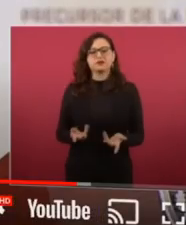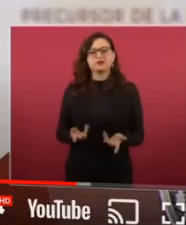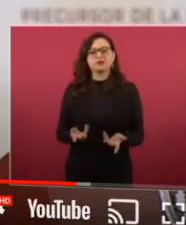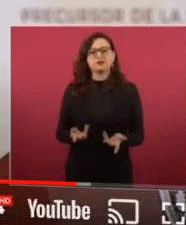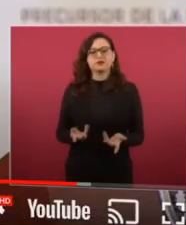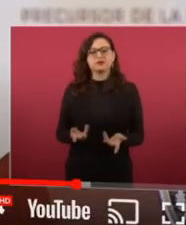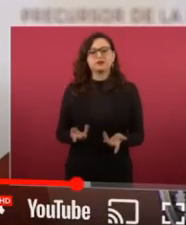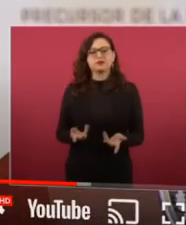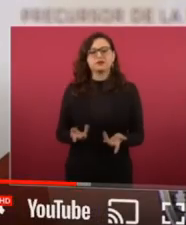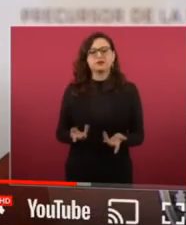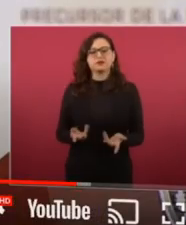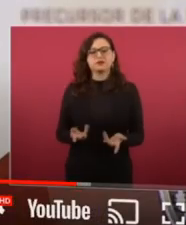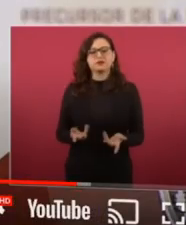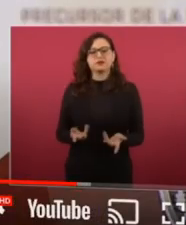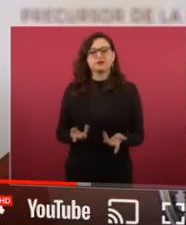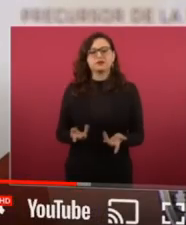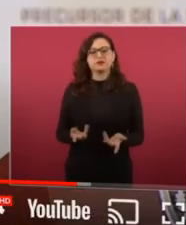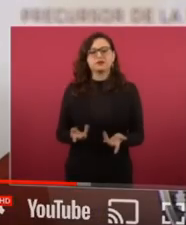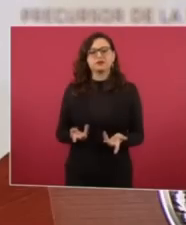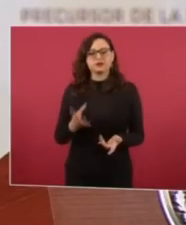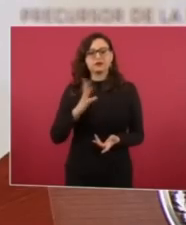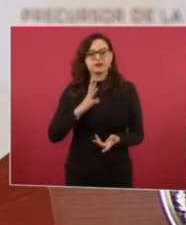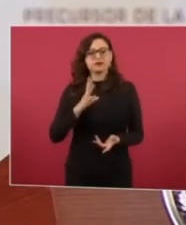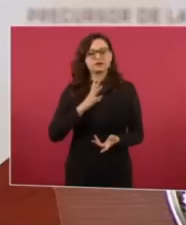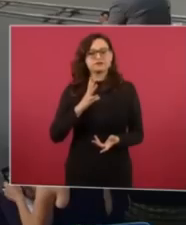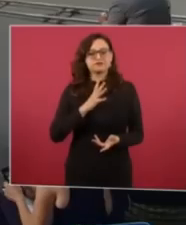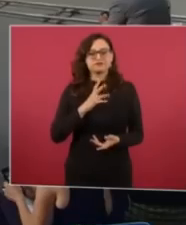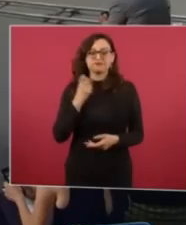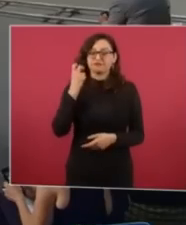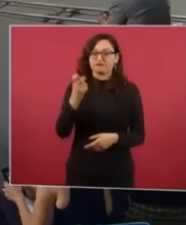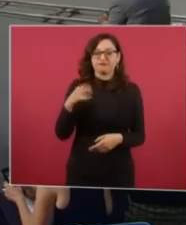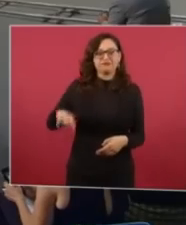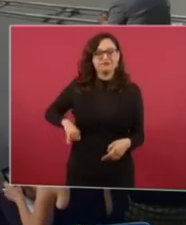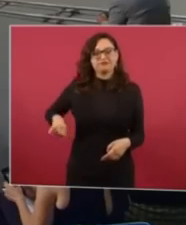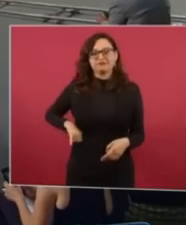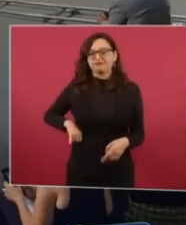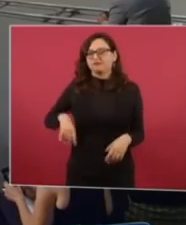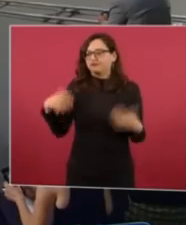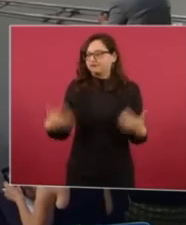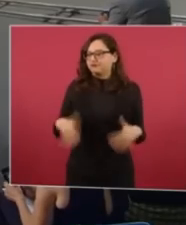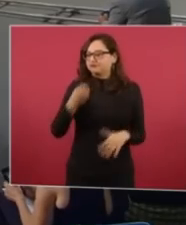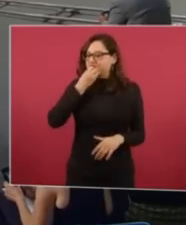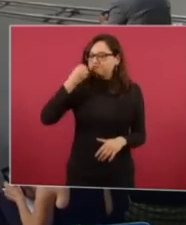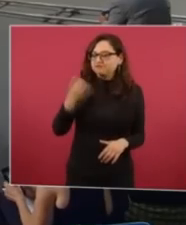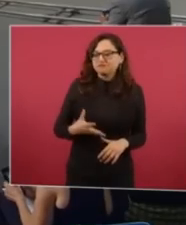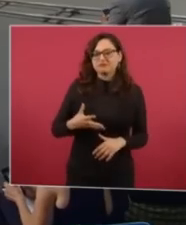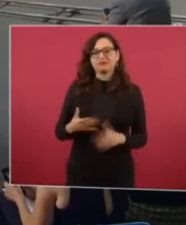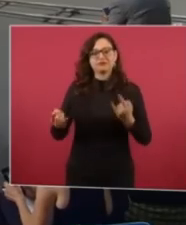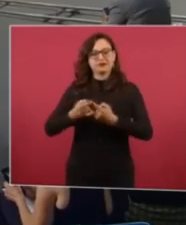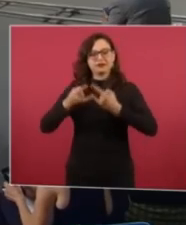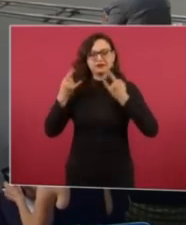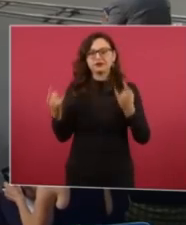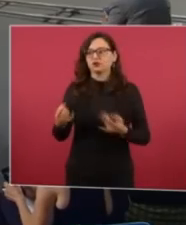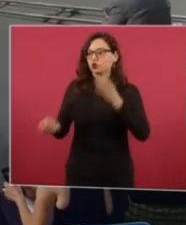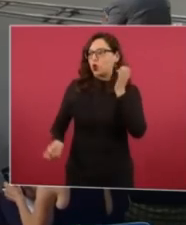ver qué más nos dijo esta mañana esa dicha enorme de vivir momentos interesantes